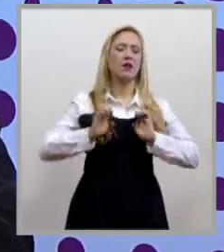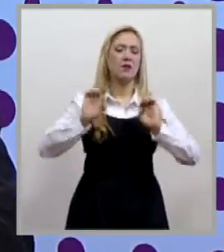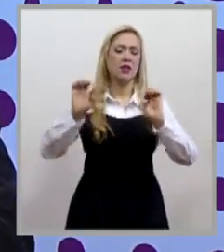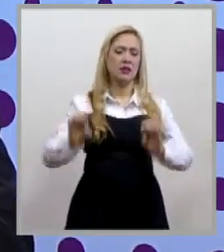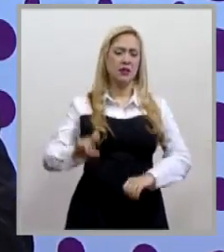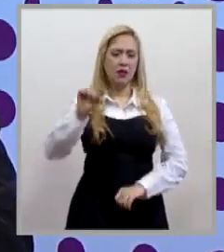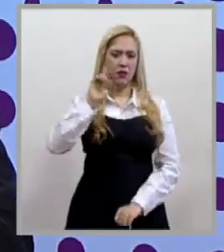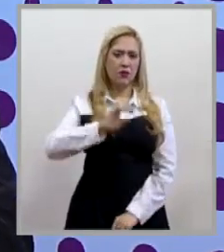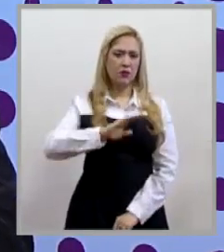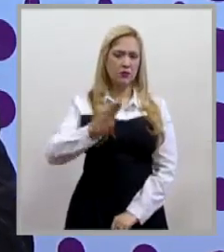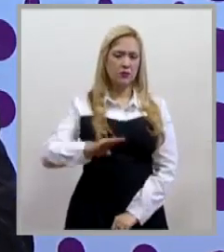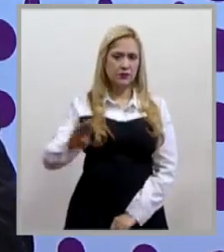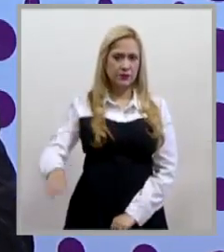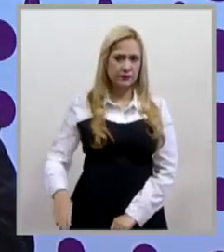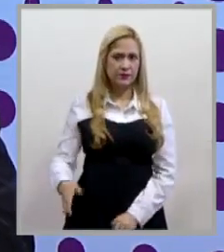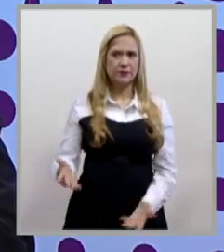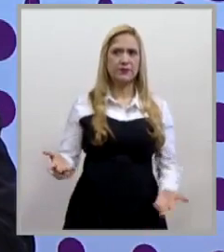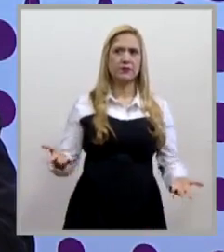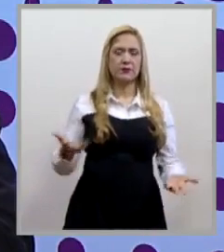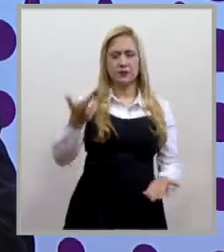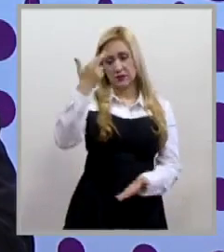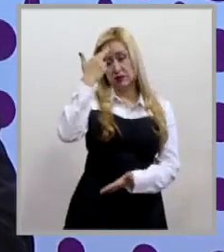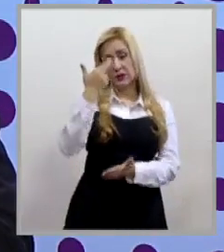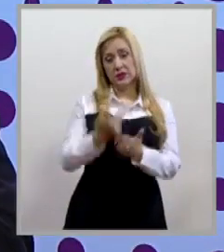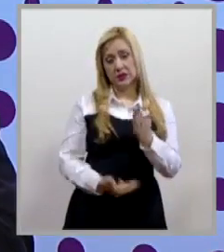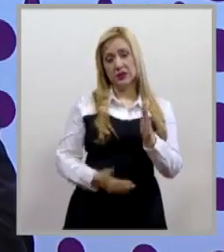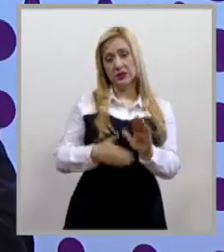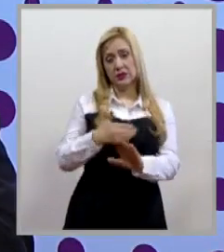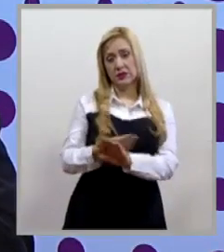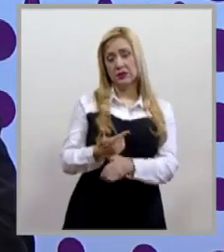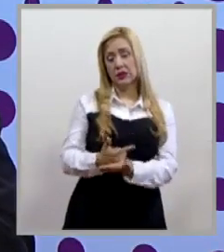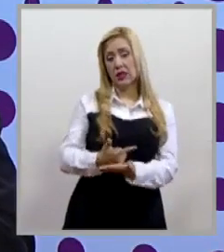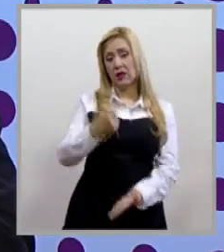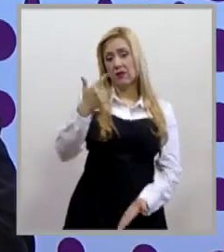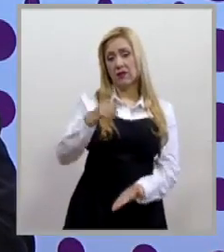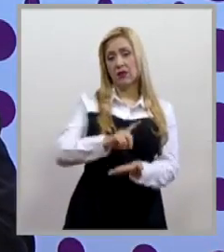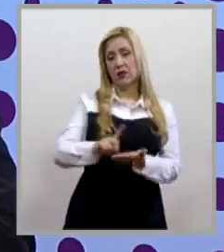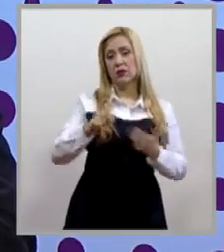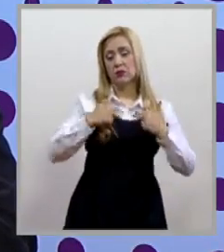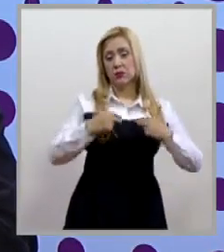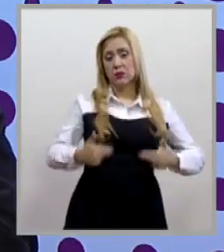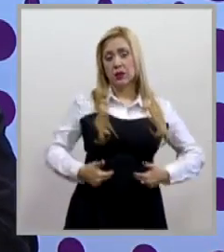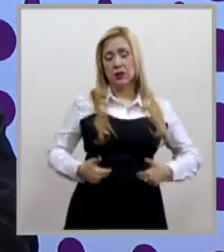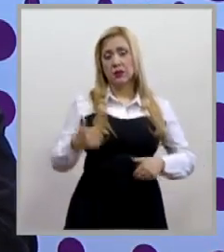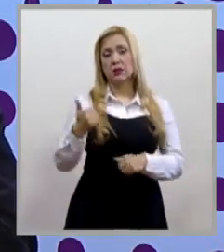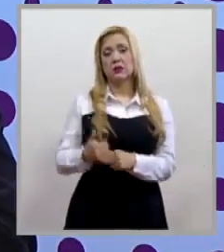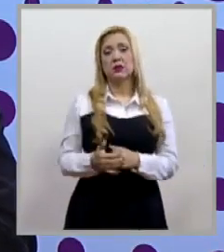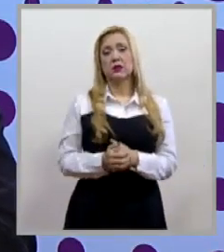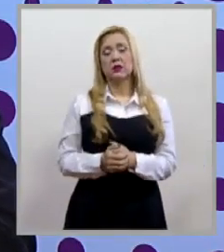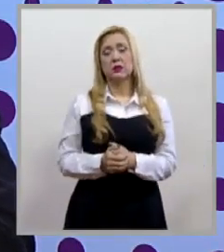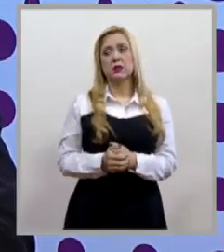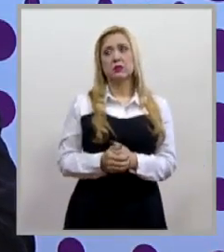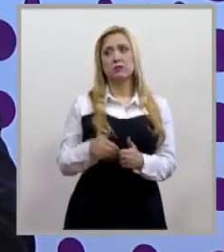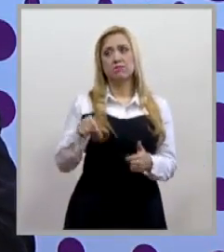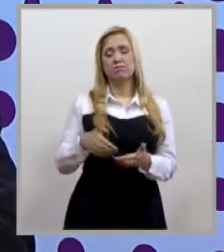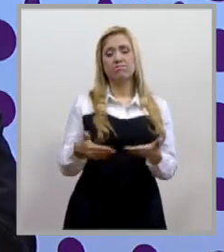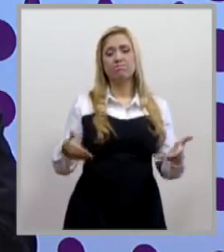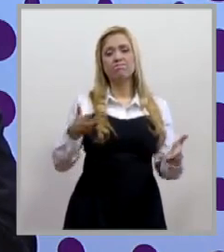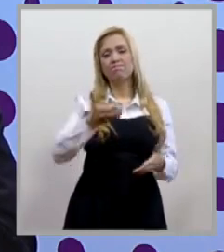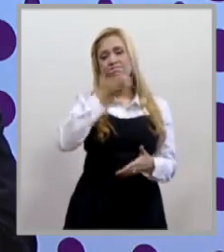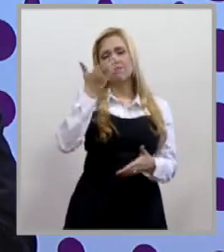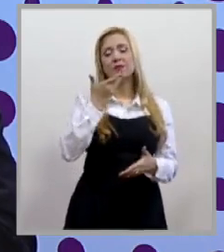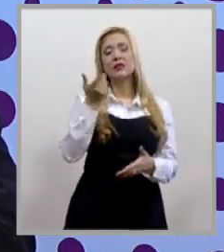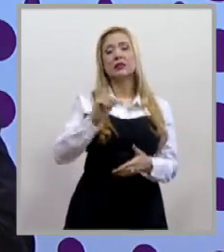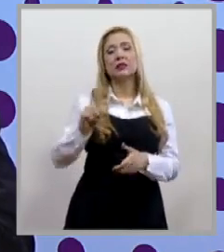el feminicidio, una violación grave a derechos humanos y una violación derivada o cuyo sustento está en una base cultural